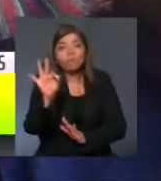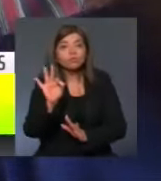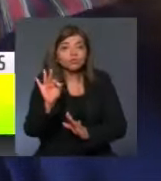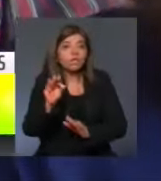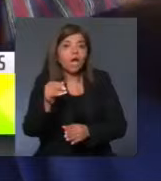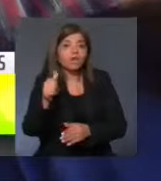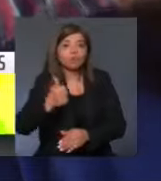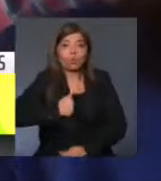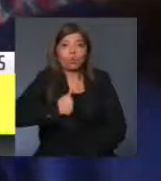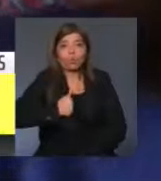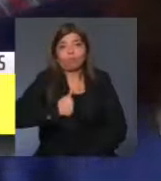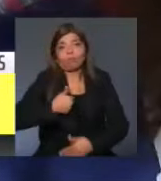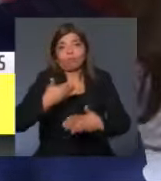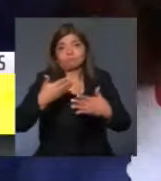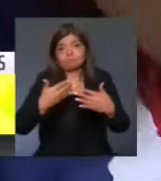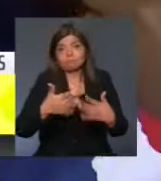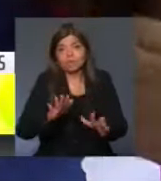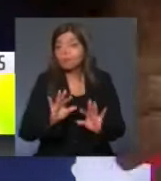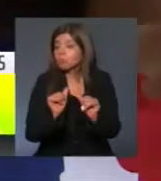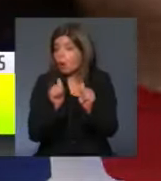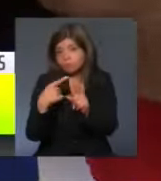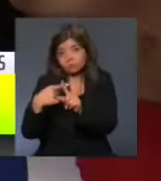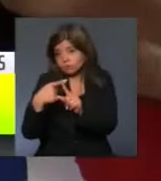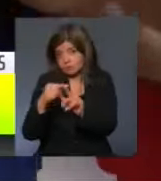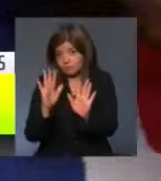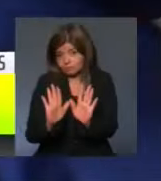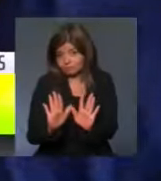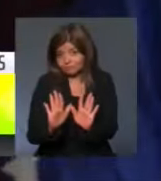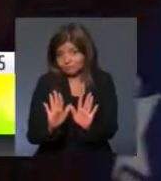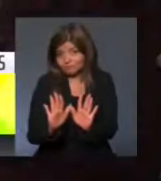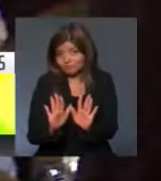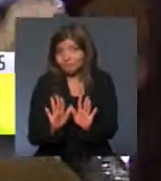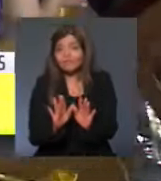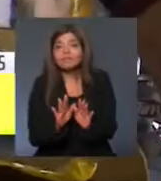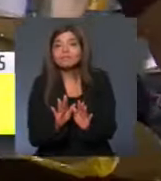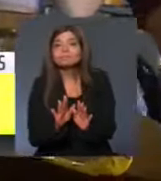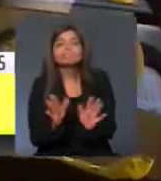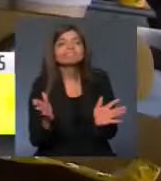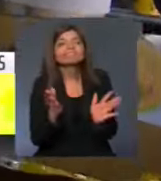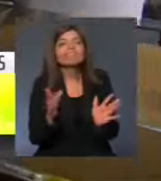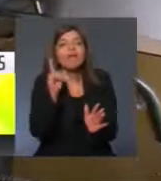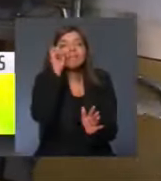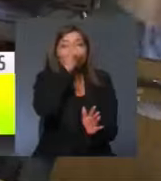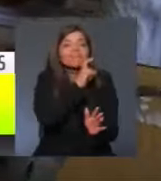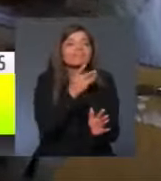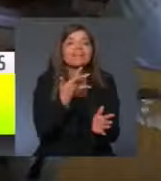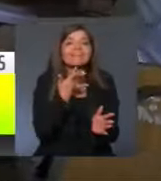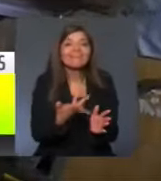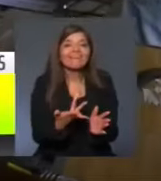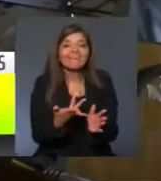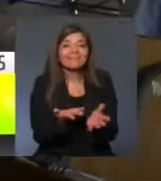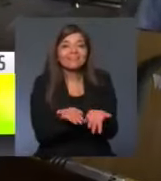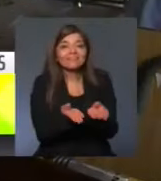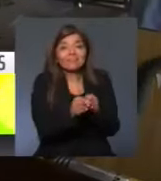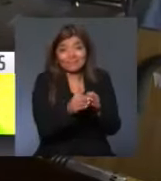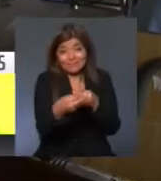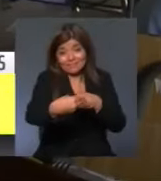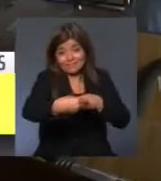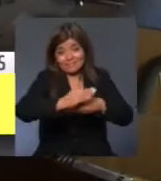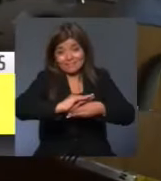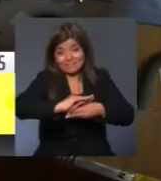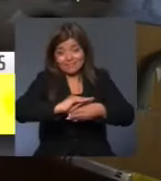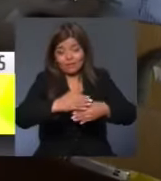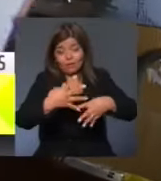del padrón, así que no está mal. Bien. ¿Qué fue lo más difícil? El doblar el voto. Sí, el voto